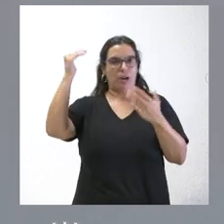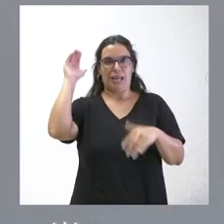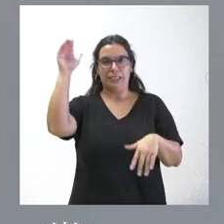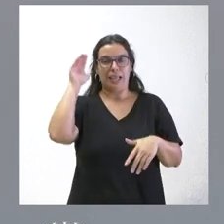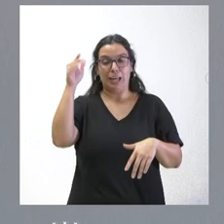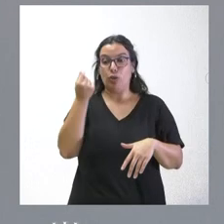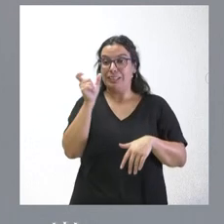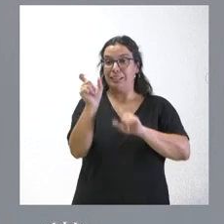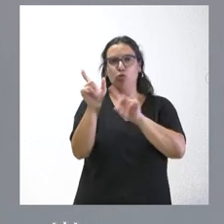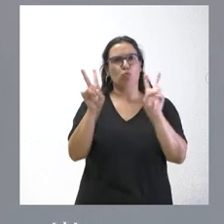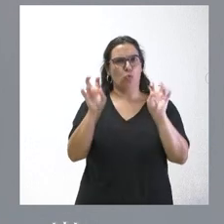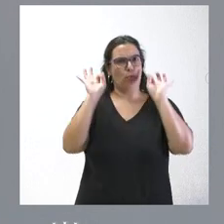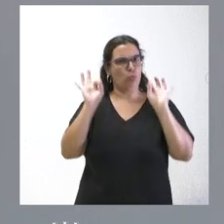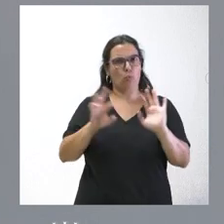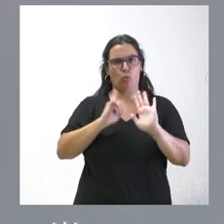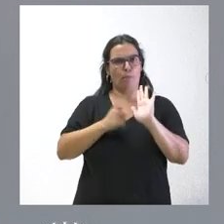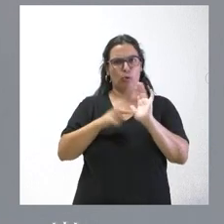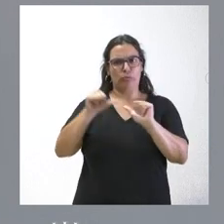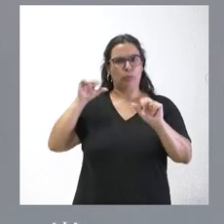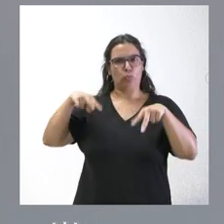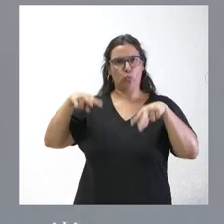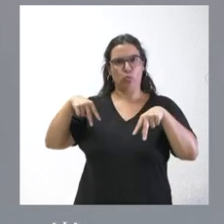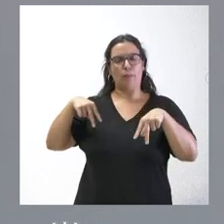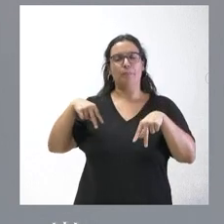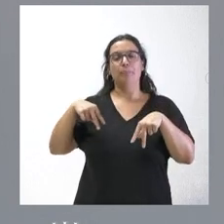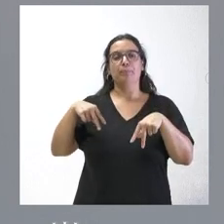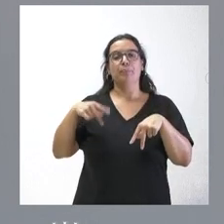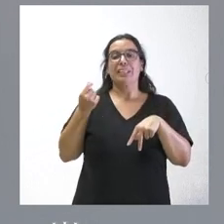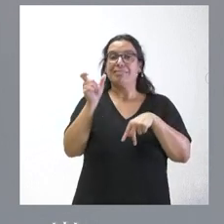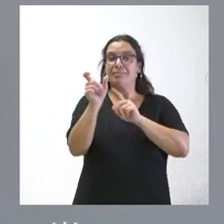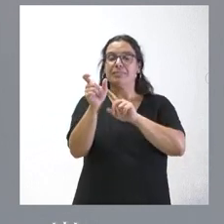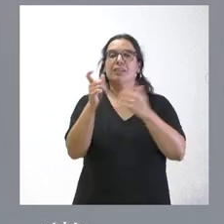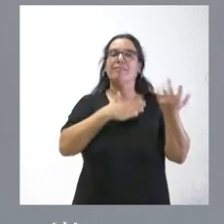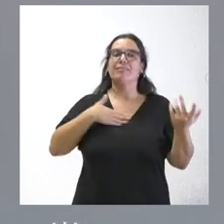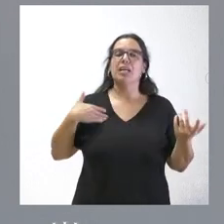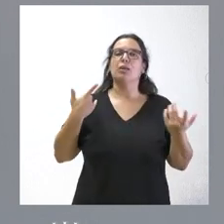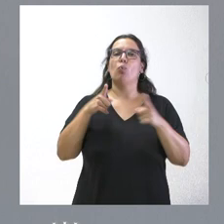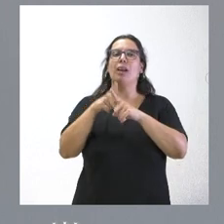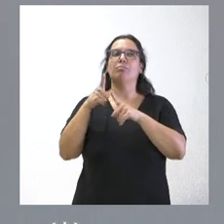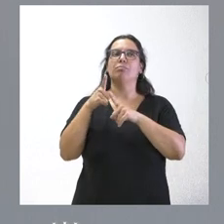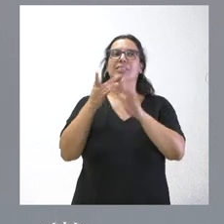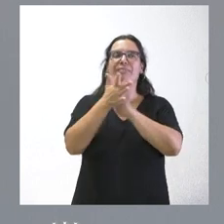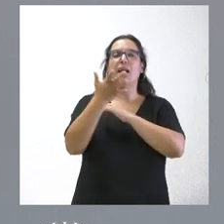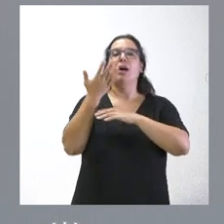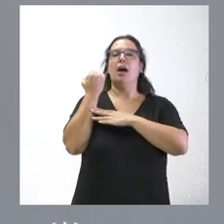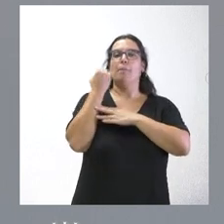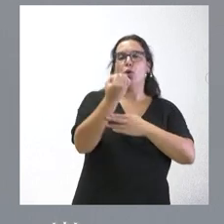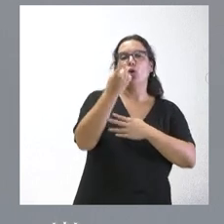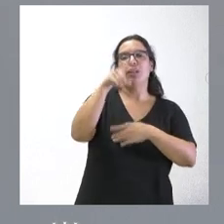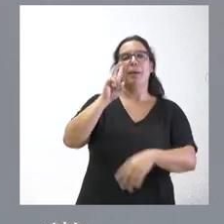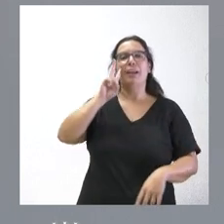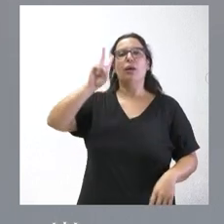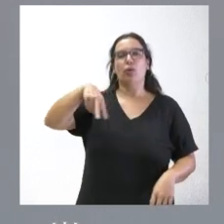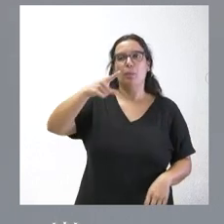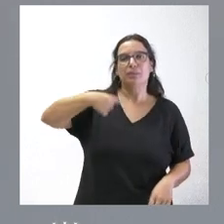completamente nueva se cita en la documentación y quiere representar tanto su apoyo como el reconocimiento a las entidades sociales